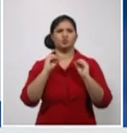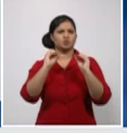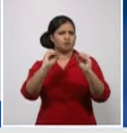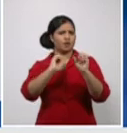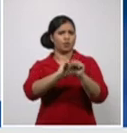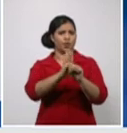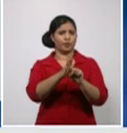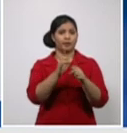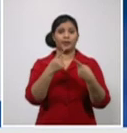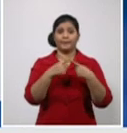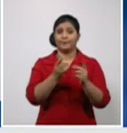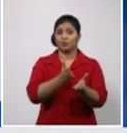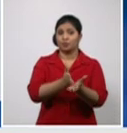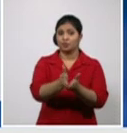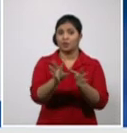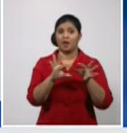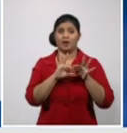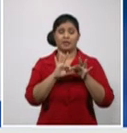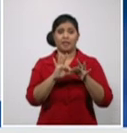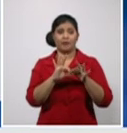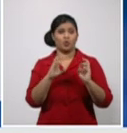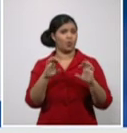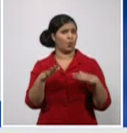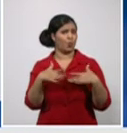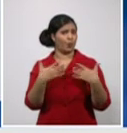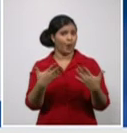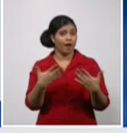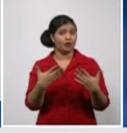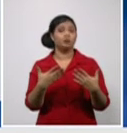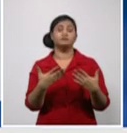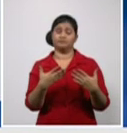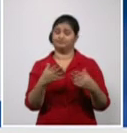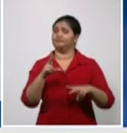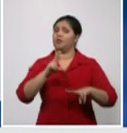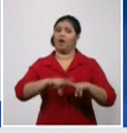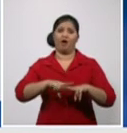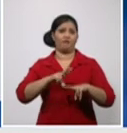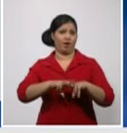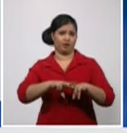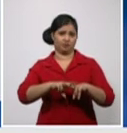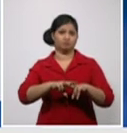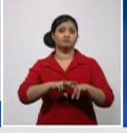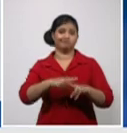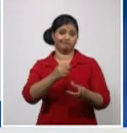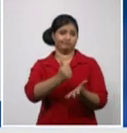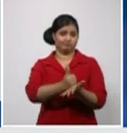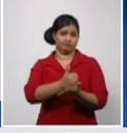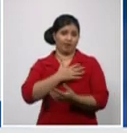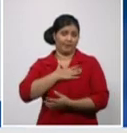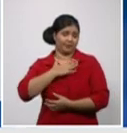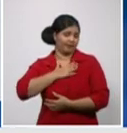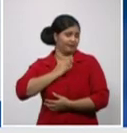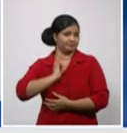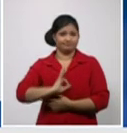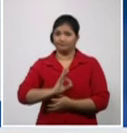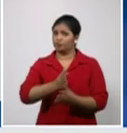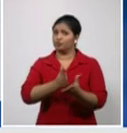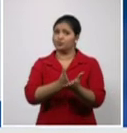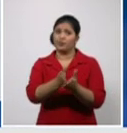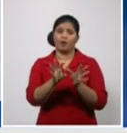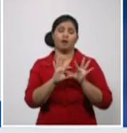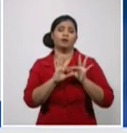sigue ocupando, no vamos a decir que preocupando, ocupando, porque lo que se está es trabajando para lograr